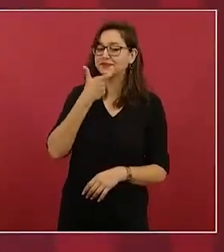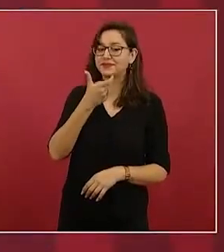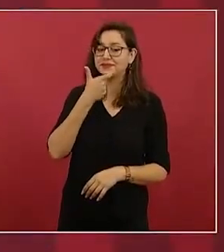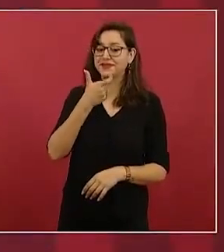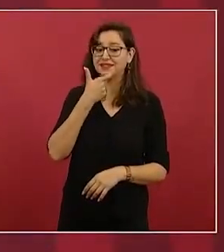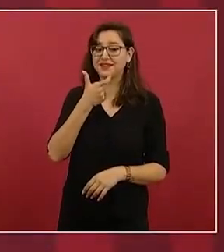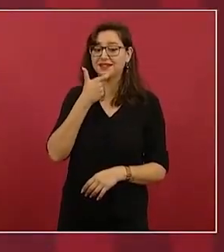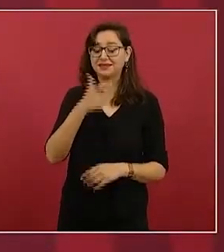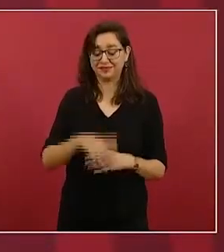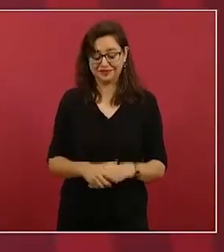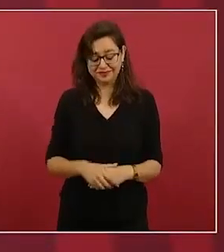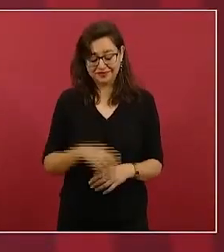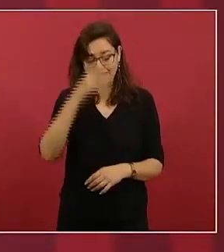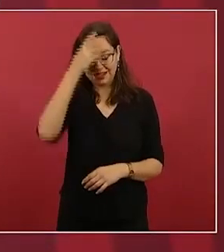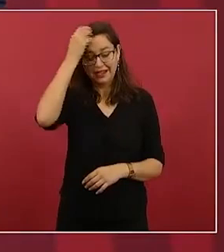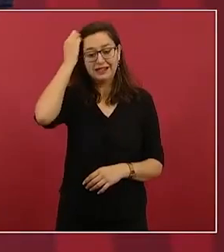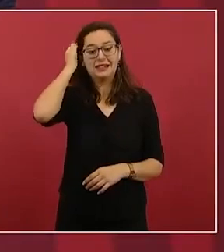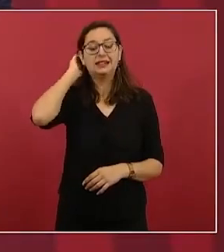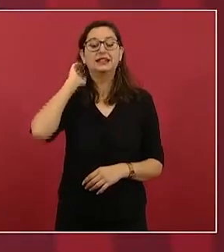Cuando no hay